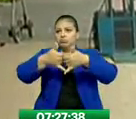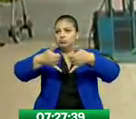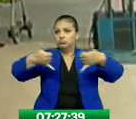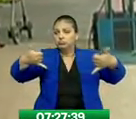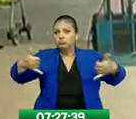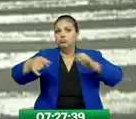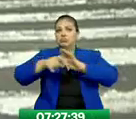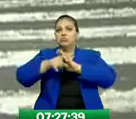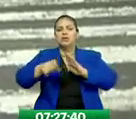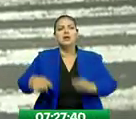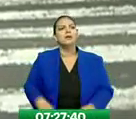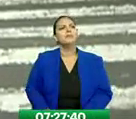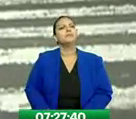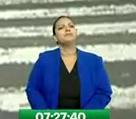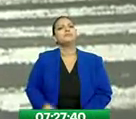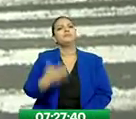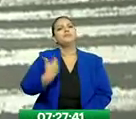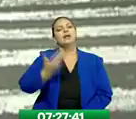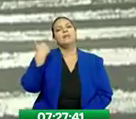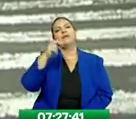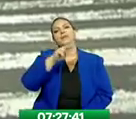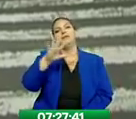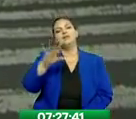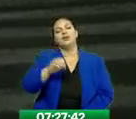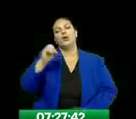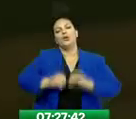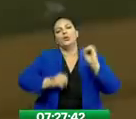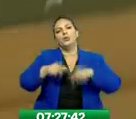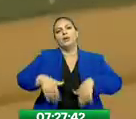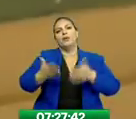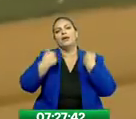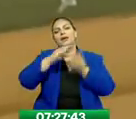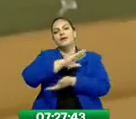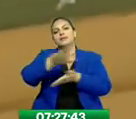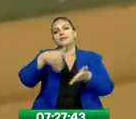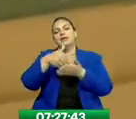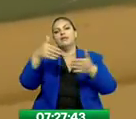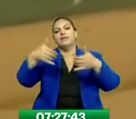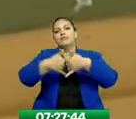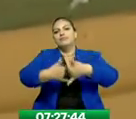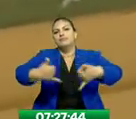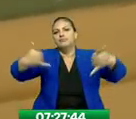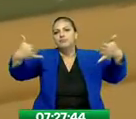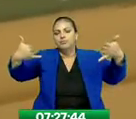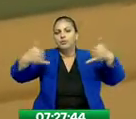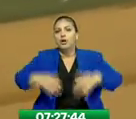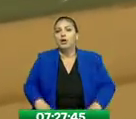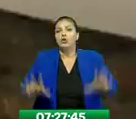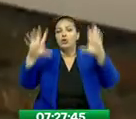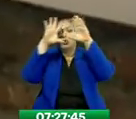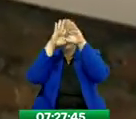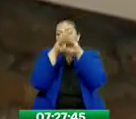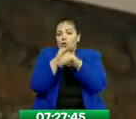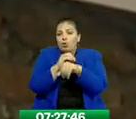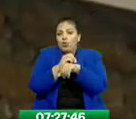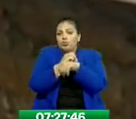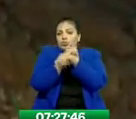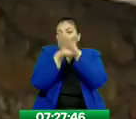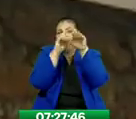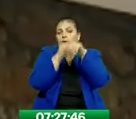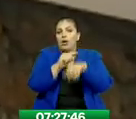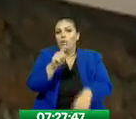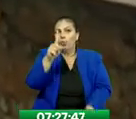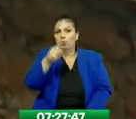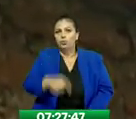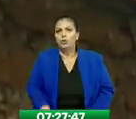el pasado 25 de octubre. Las cámaras de seguridad del local de venta de plásticos, ubicado en el centro de